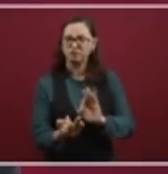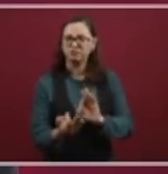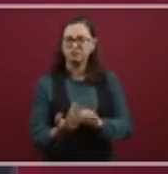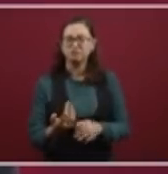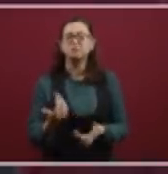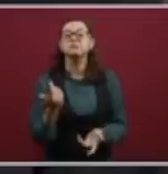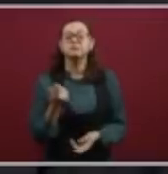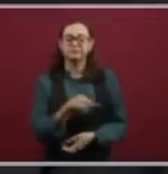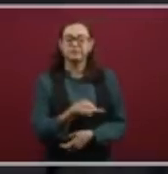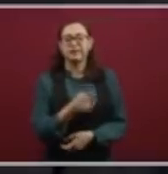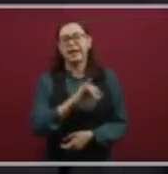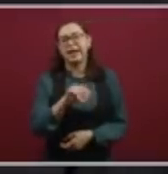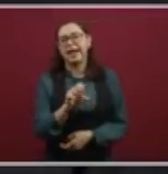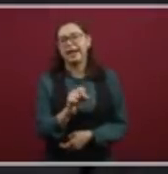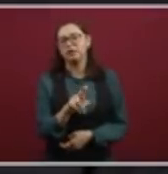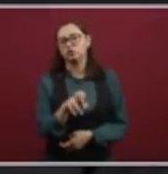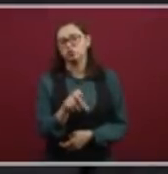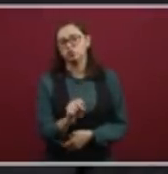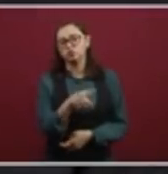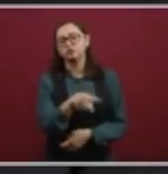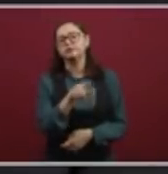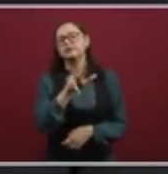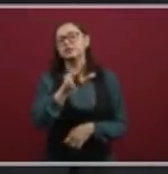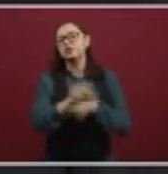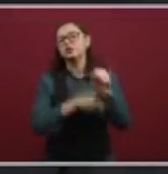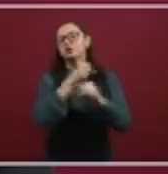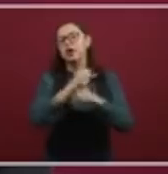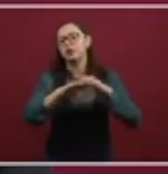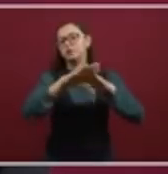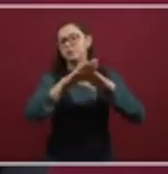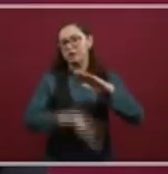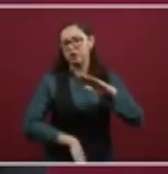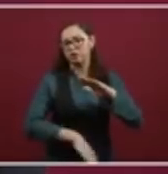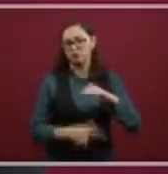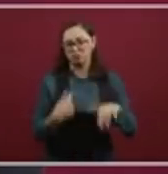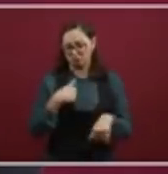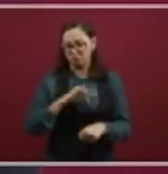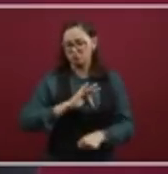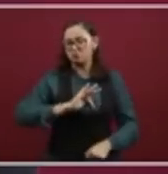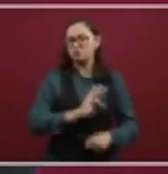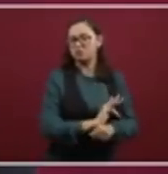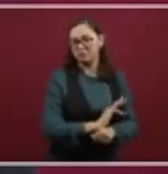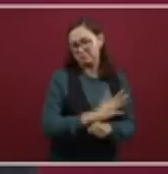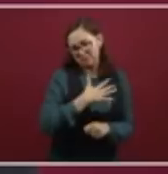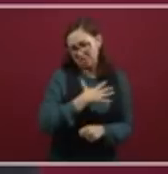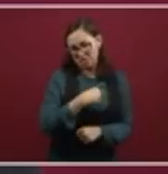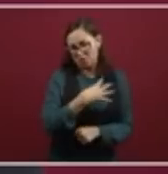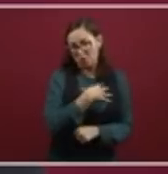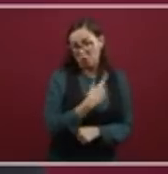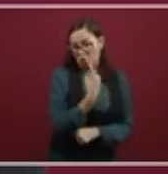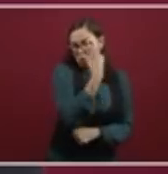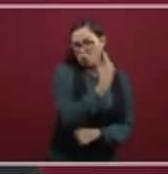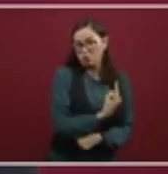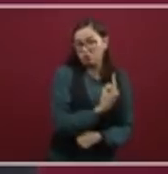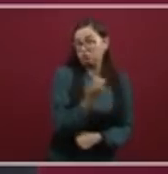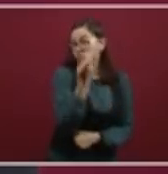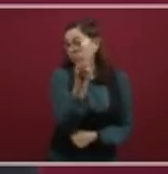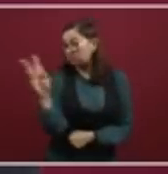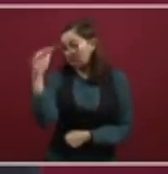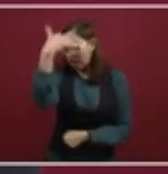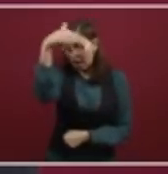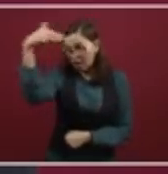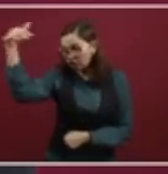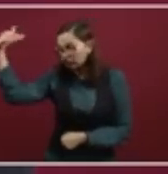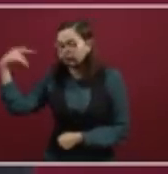que entre hoy y mañana se reunirá con el secretario de Hacienda y Crédito Público, Carlos Ursúa, para analizar los señalamientos del exdirector del IMSS,